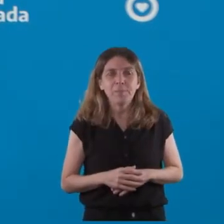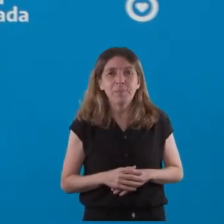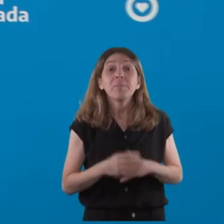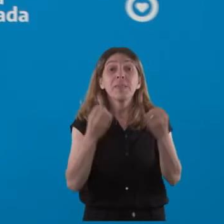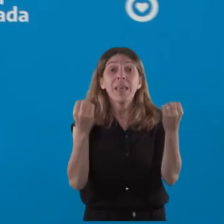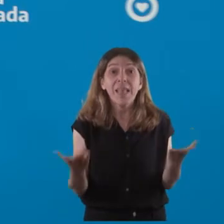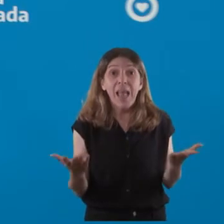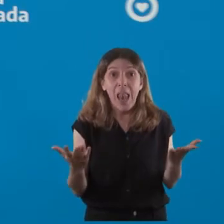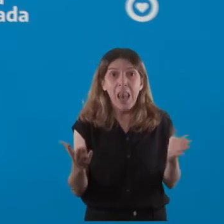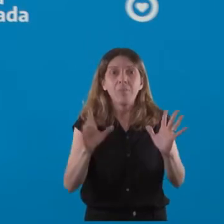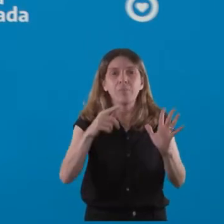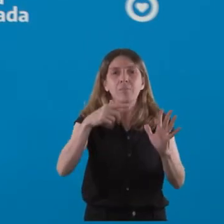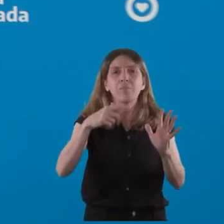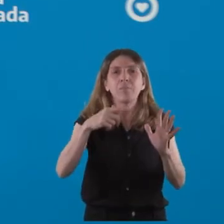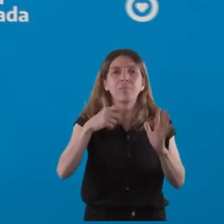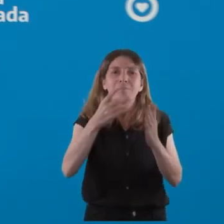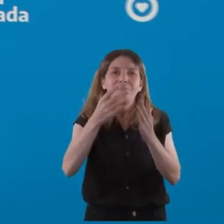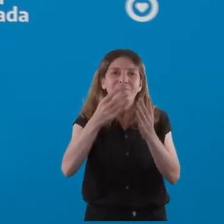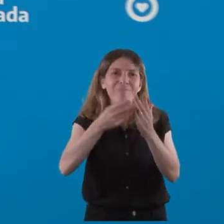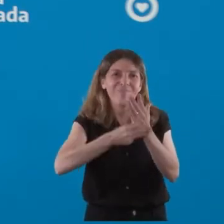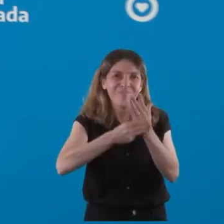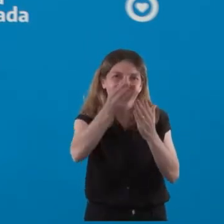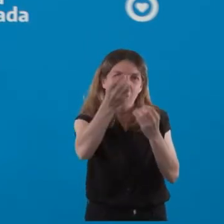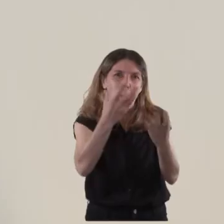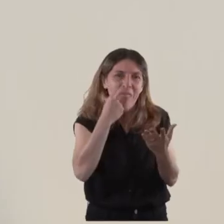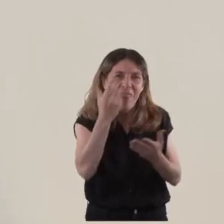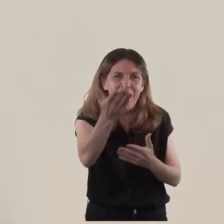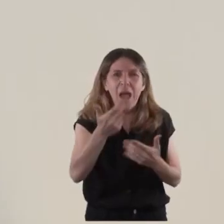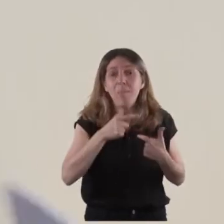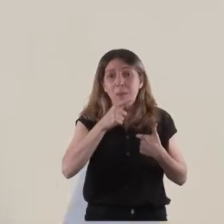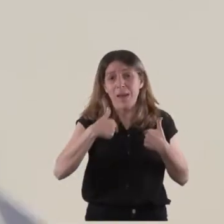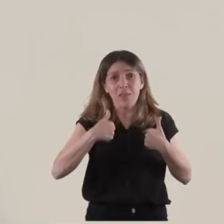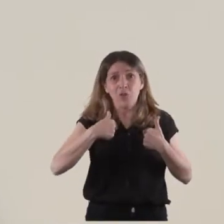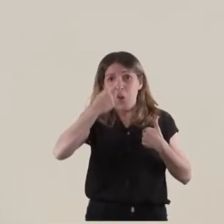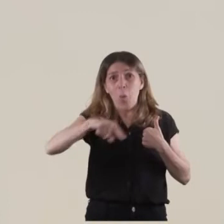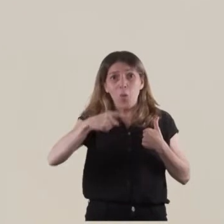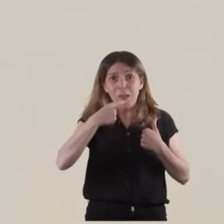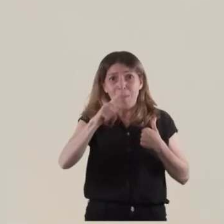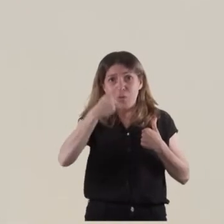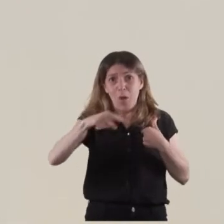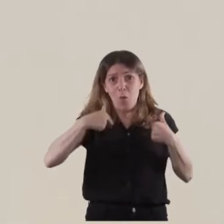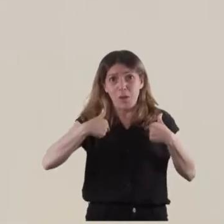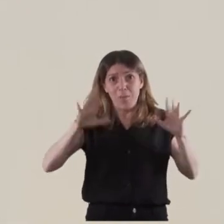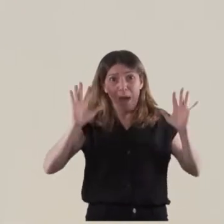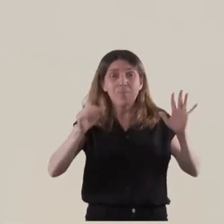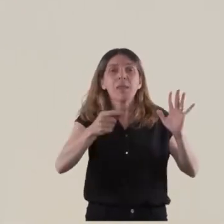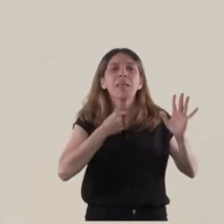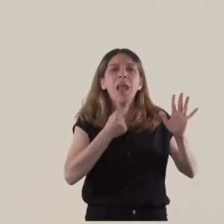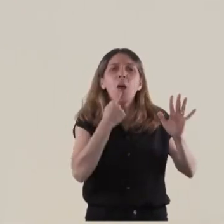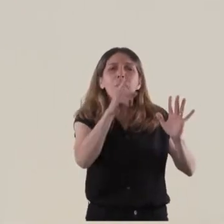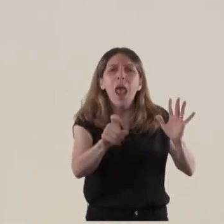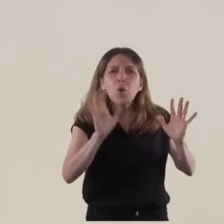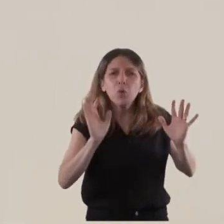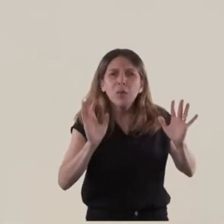qué tal portavoz buen día y bueno creo que tengan la última pregunta no sé si es la última no quería consultarle